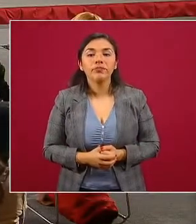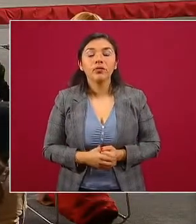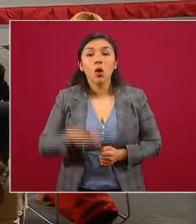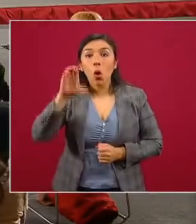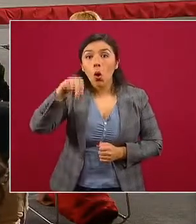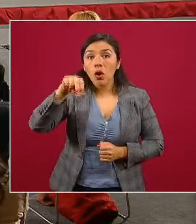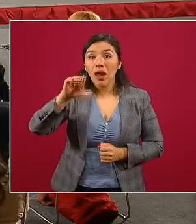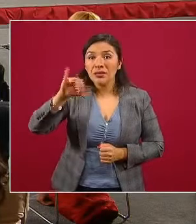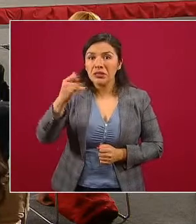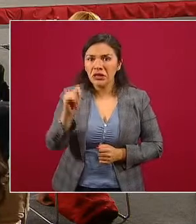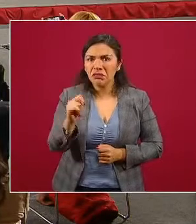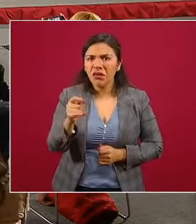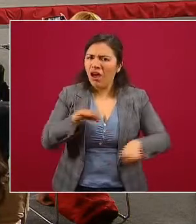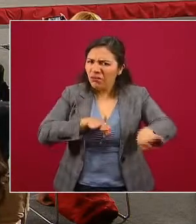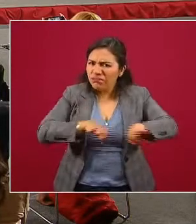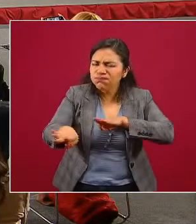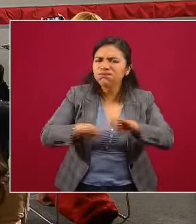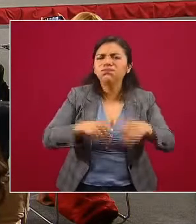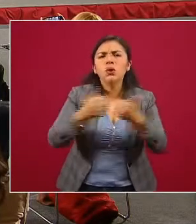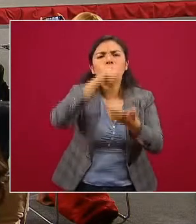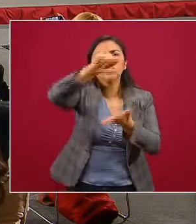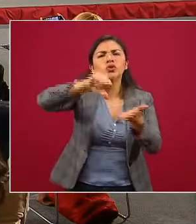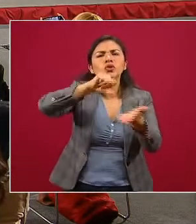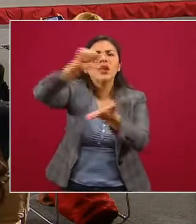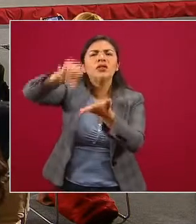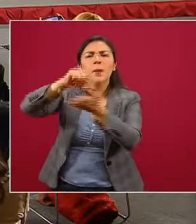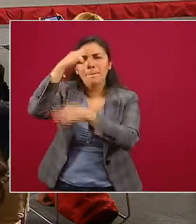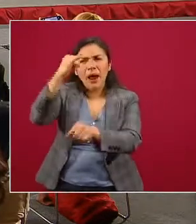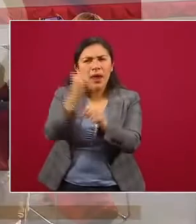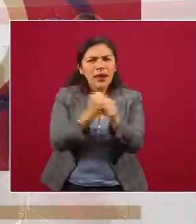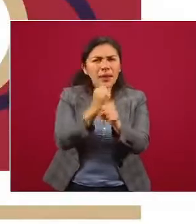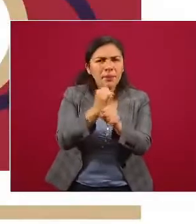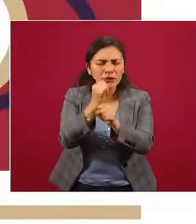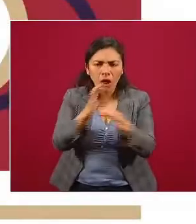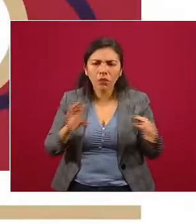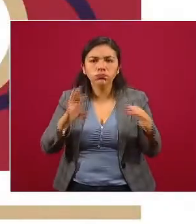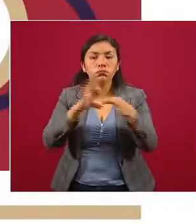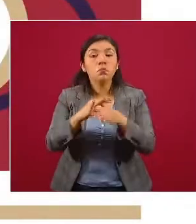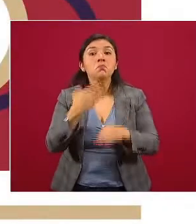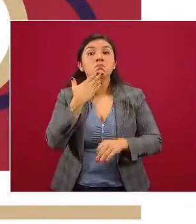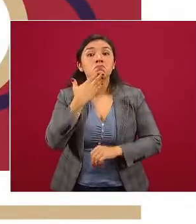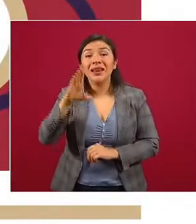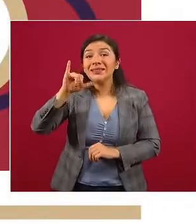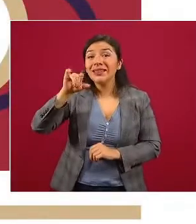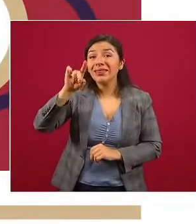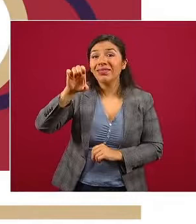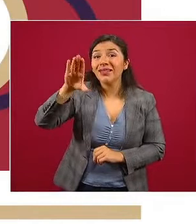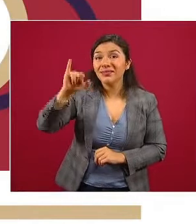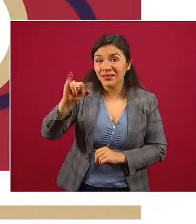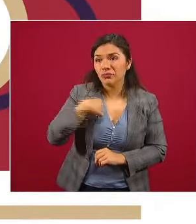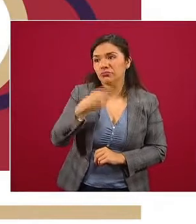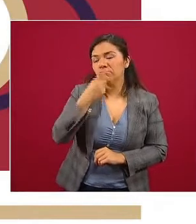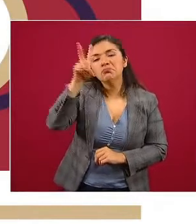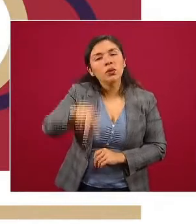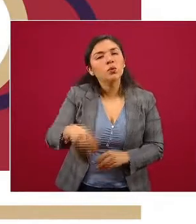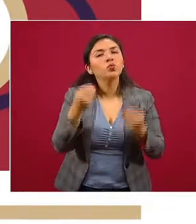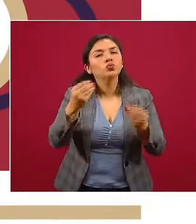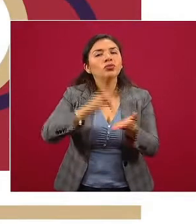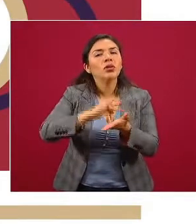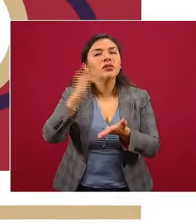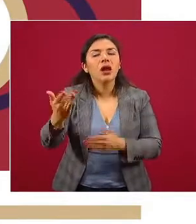CONACYT y también sus centros públicos de investigación, de manera sobresaliente el CIDESI. Le agradezco muchísimo